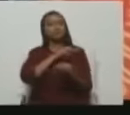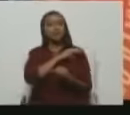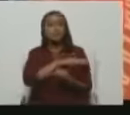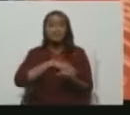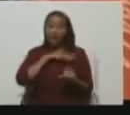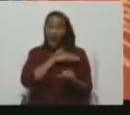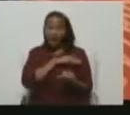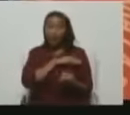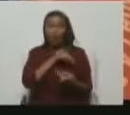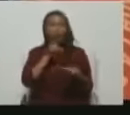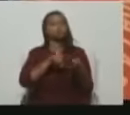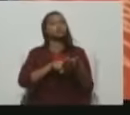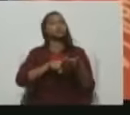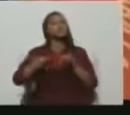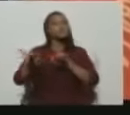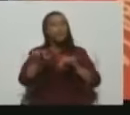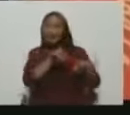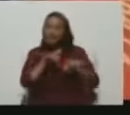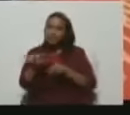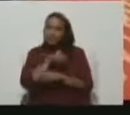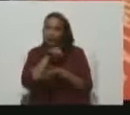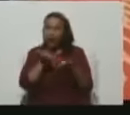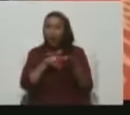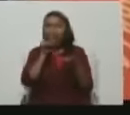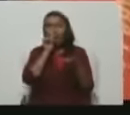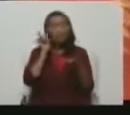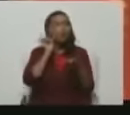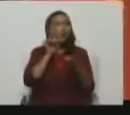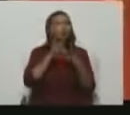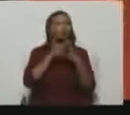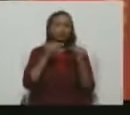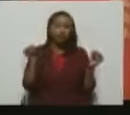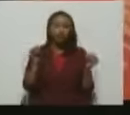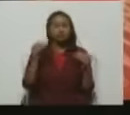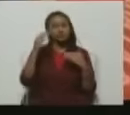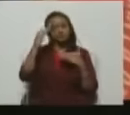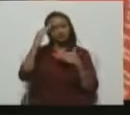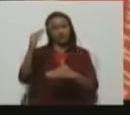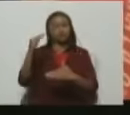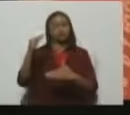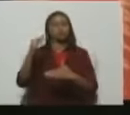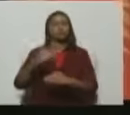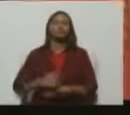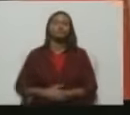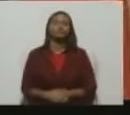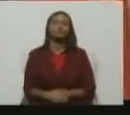secretarias, secretarios, el poder popular en función electoral.